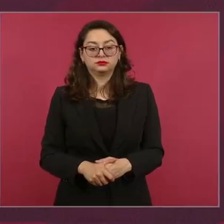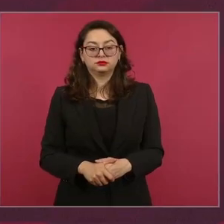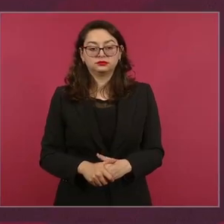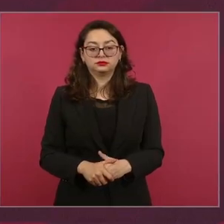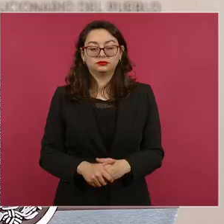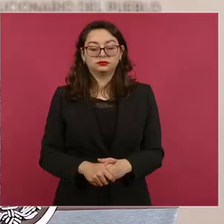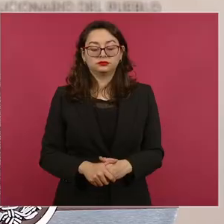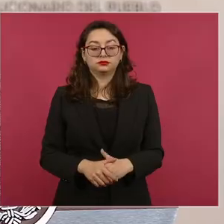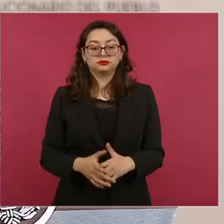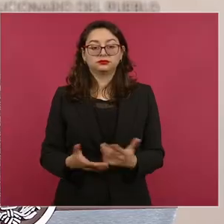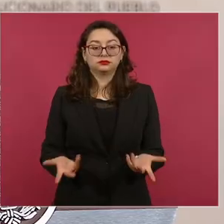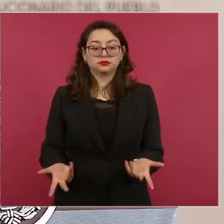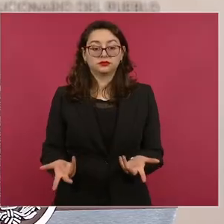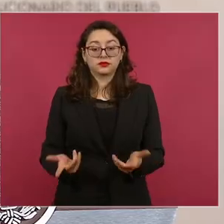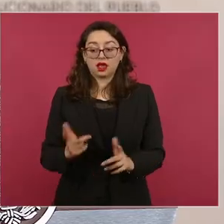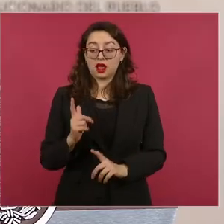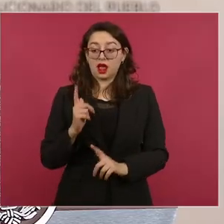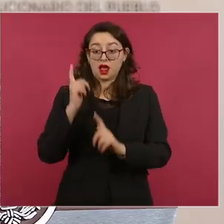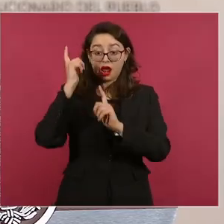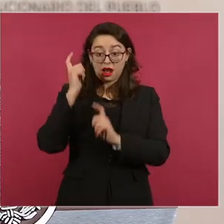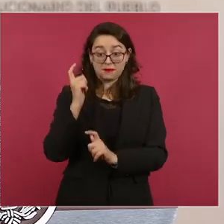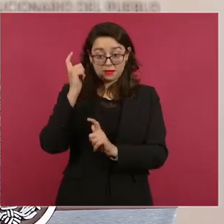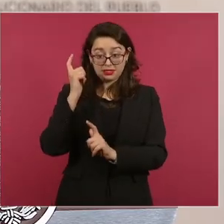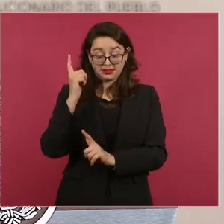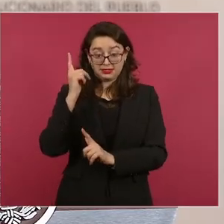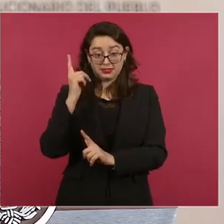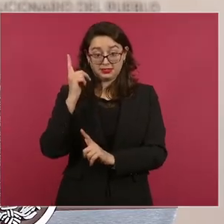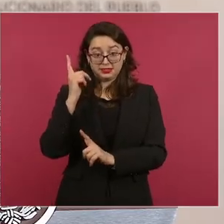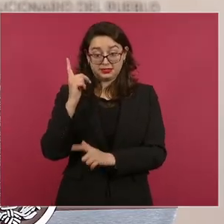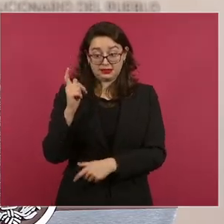Eran armas que